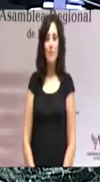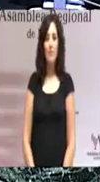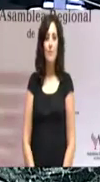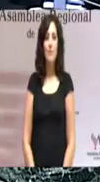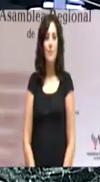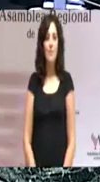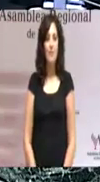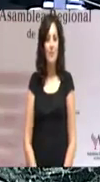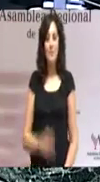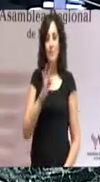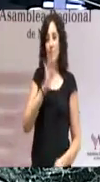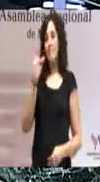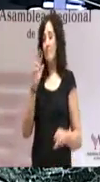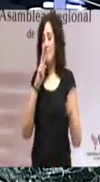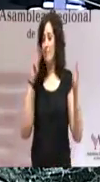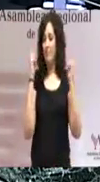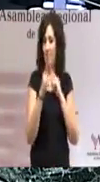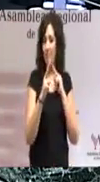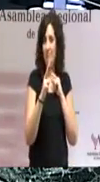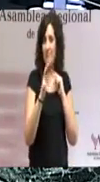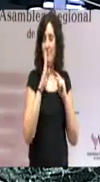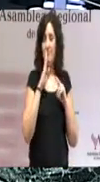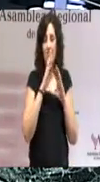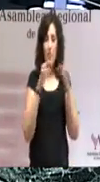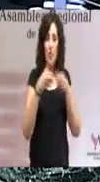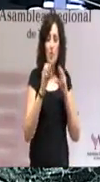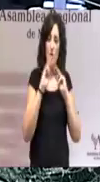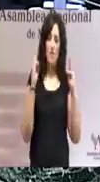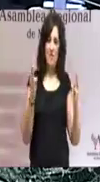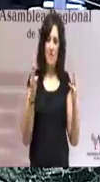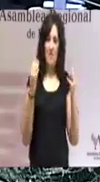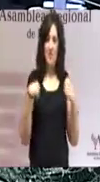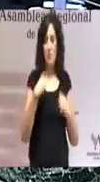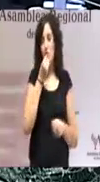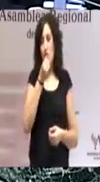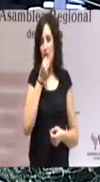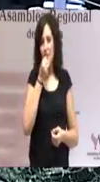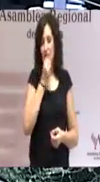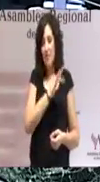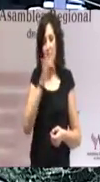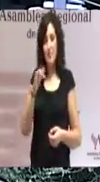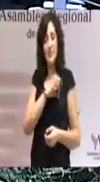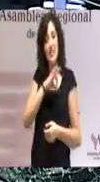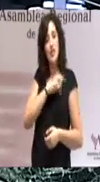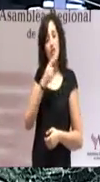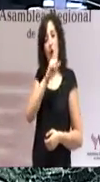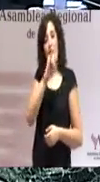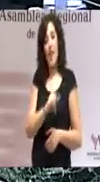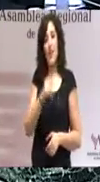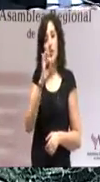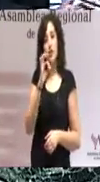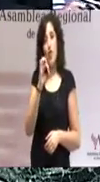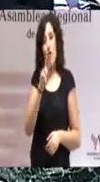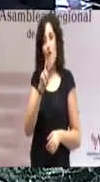En el turno de réplica, por el Grupo Parlamentario Socialista, tiene la palabra el señor González Tobar.